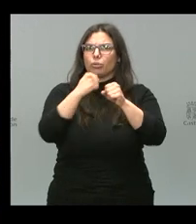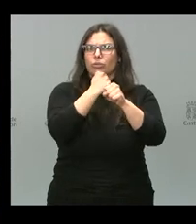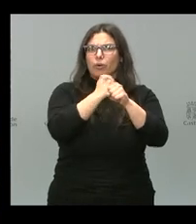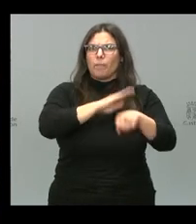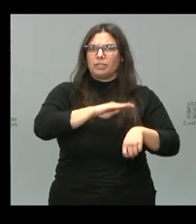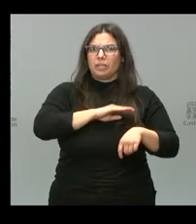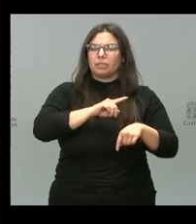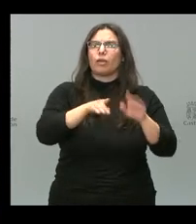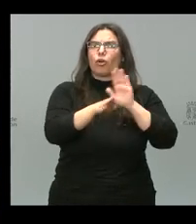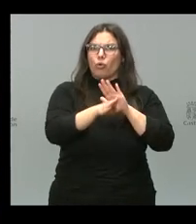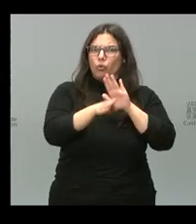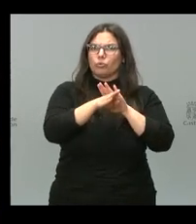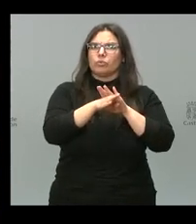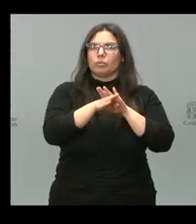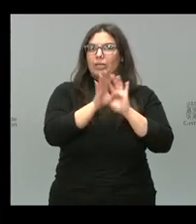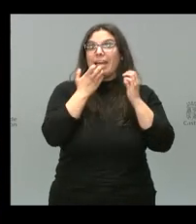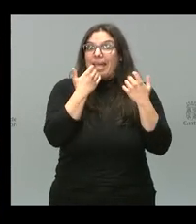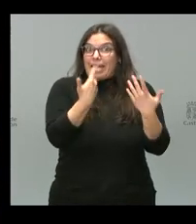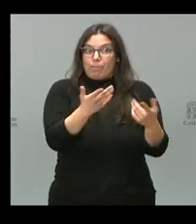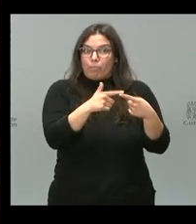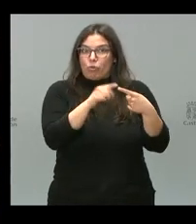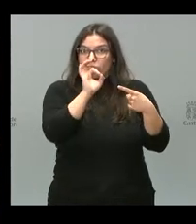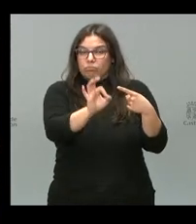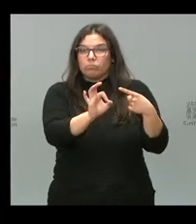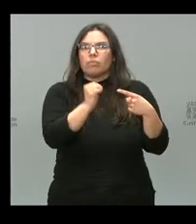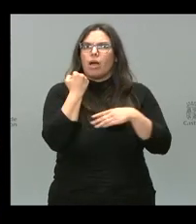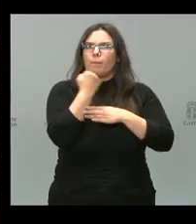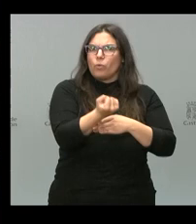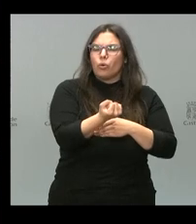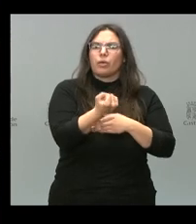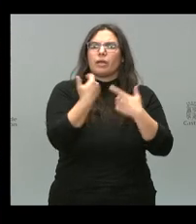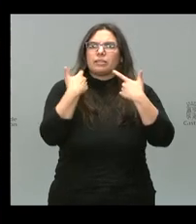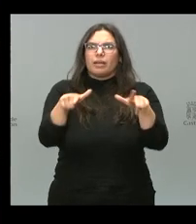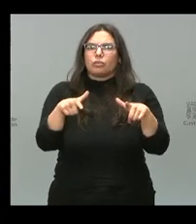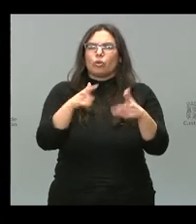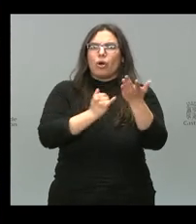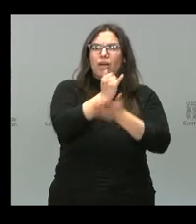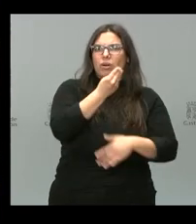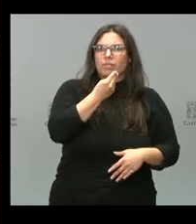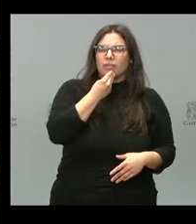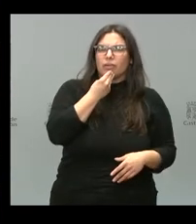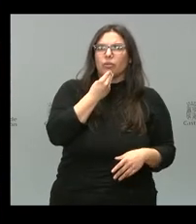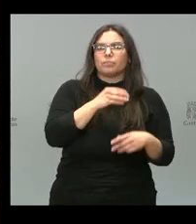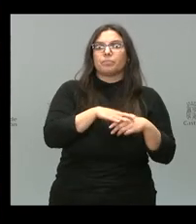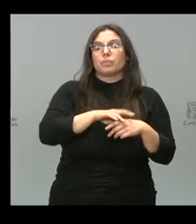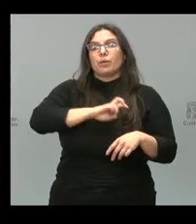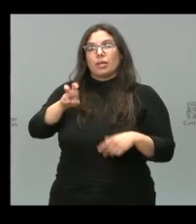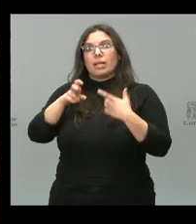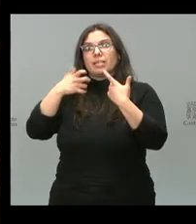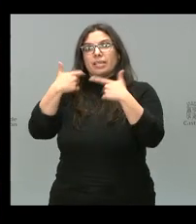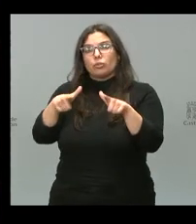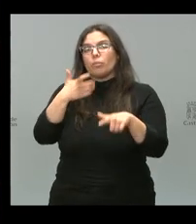vamos a seguir ese es un ejemplo para vamos a seguir apoyando en el sector agroalimentario y en el sector